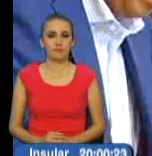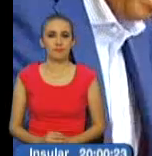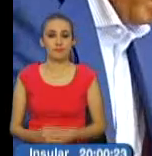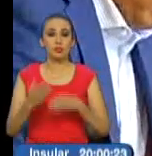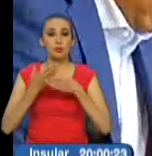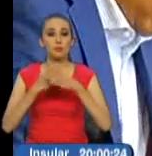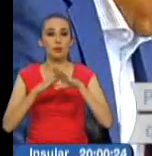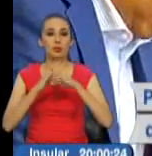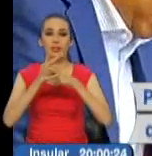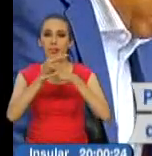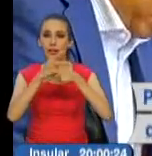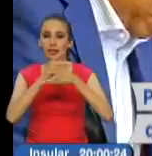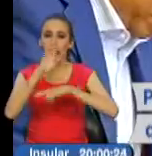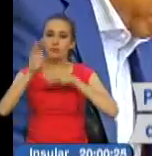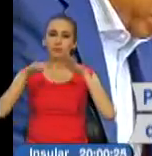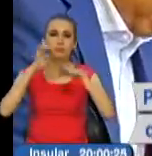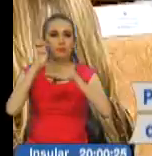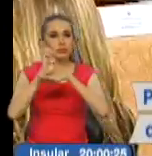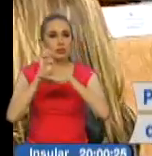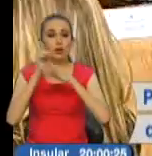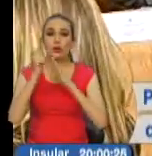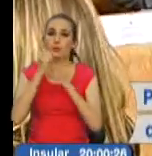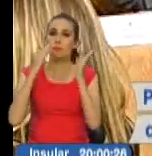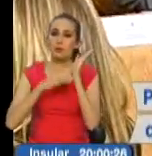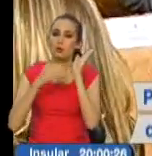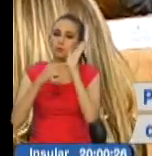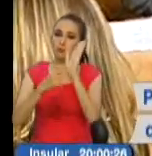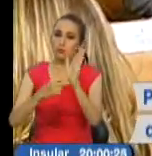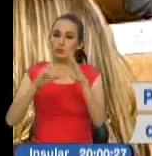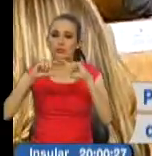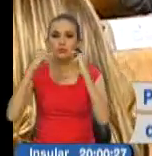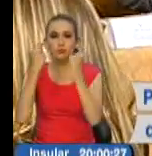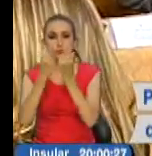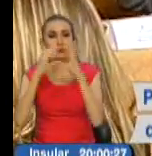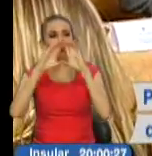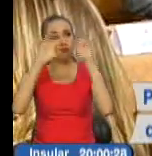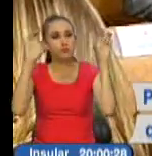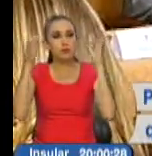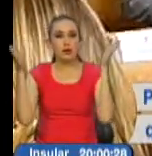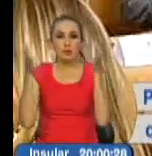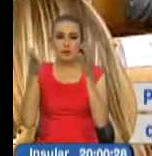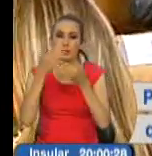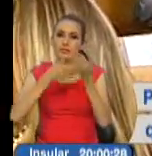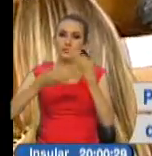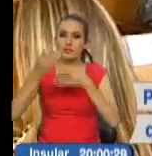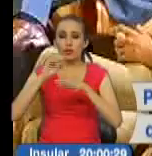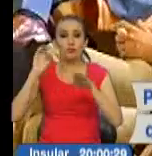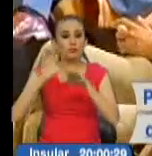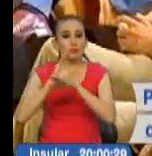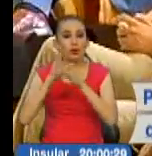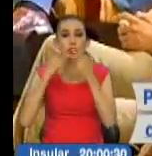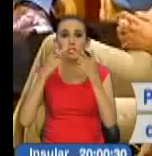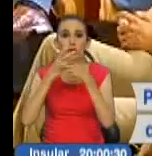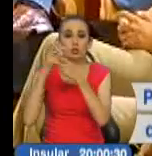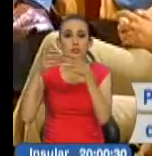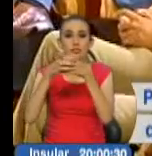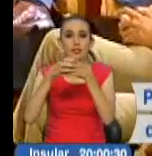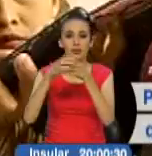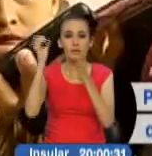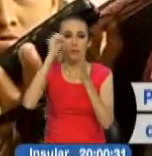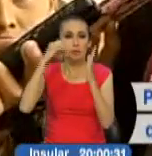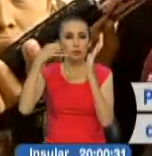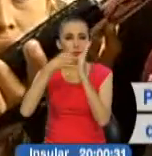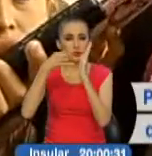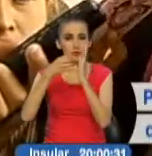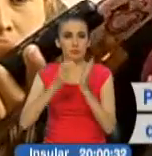Proteger la producción nacional será uno de los planteamientos que hará la Cámara de la Pequeña y Mediana Empresa al Consejo Consultivo Productivo Tributario.